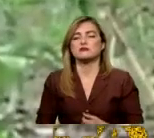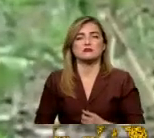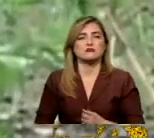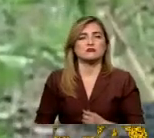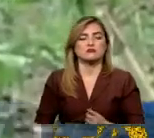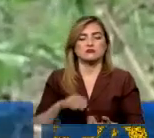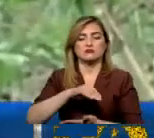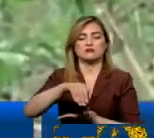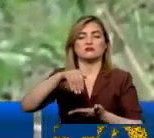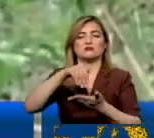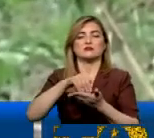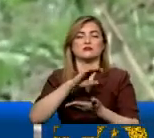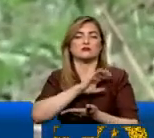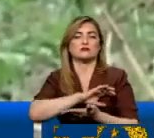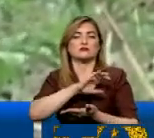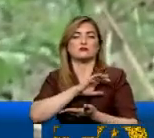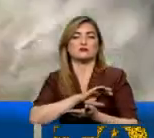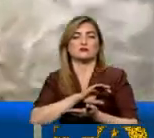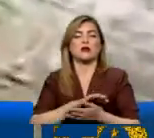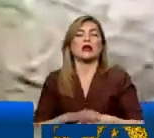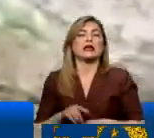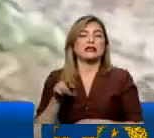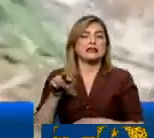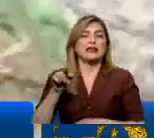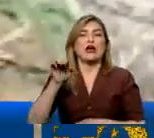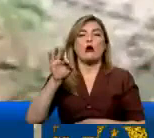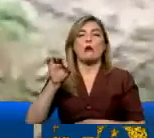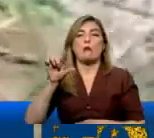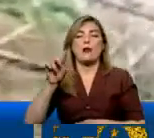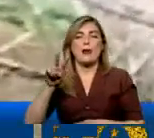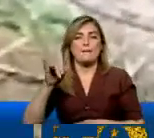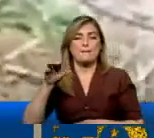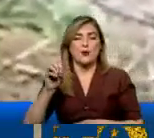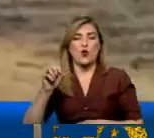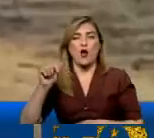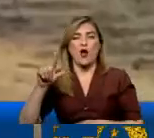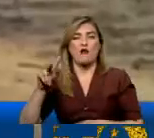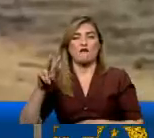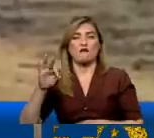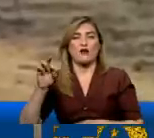En Manabí, por ejemplo, el municipio de Flavio Alfaro está ya en emergencia por la falta de